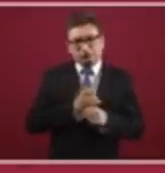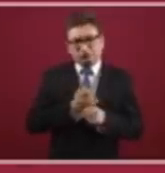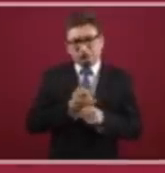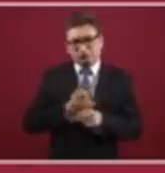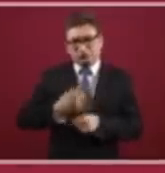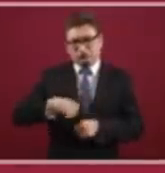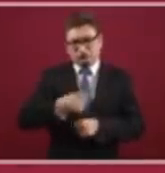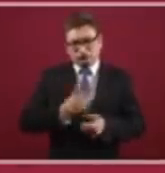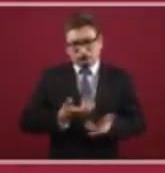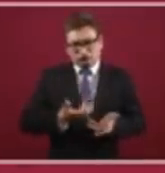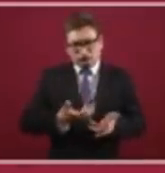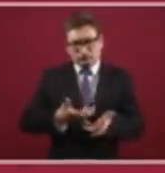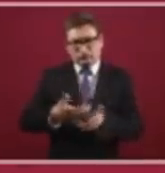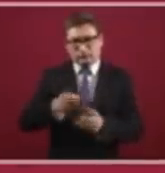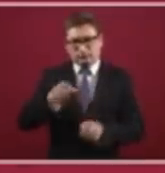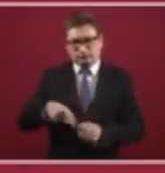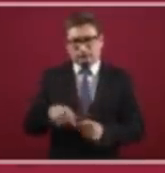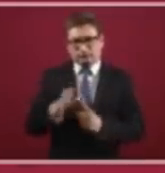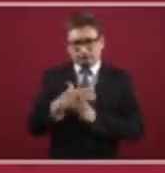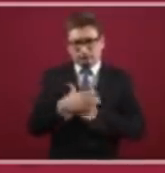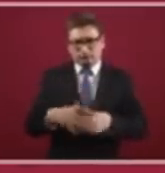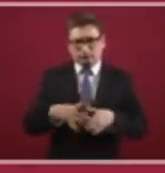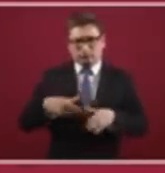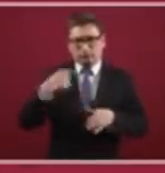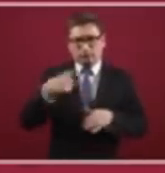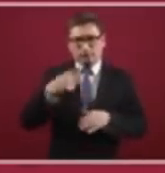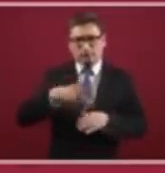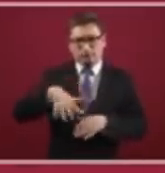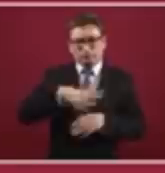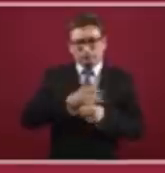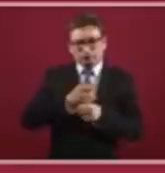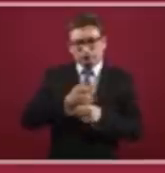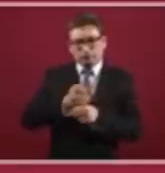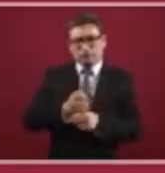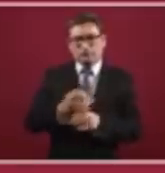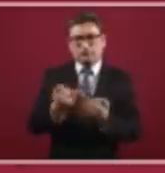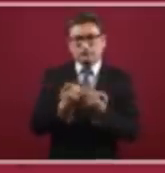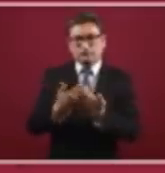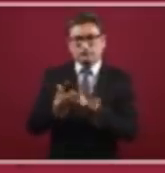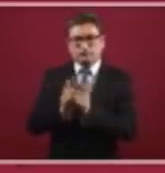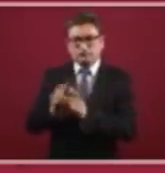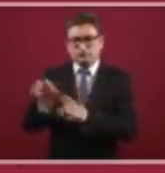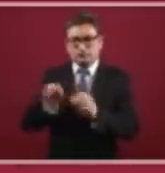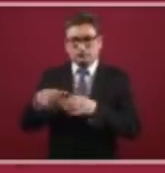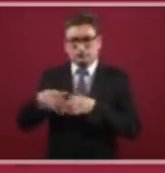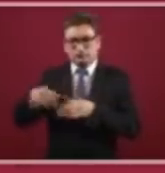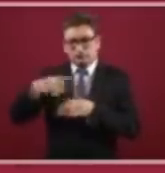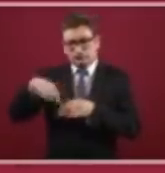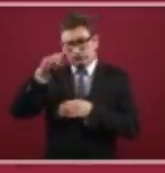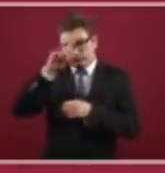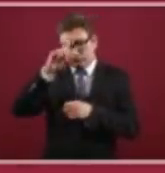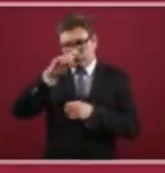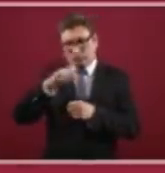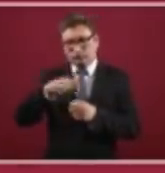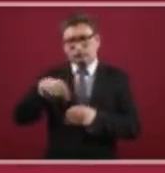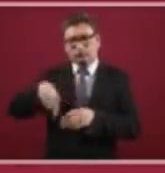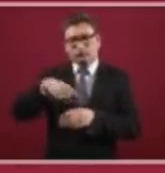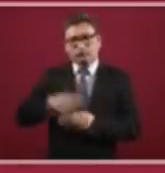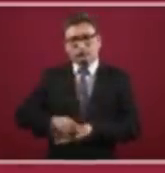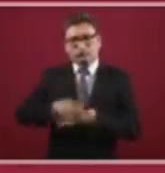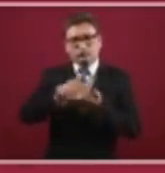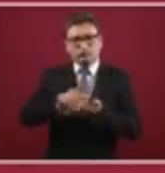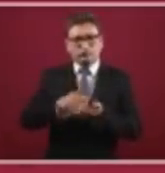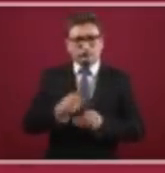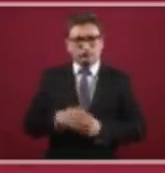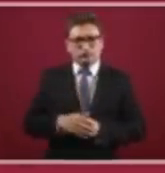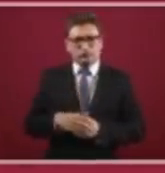estamos desarrollando en la comisión presidencial se integre un grupo de asesoría técnica que sustituye a lo que era